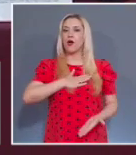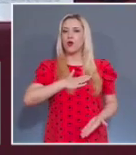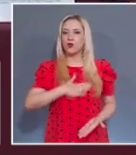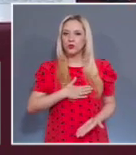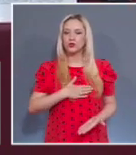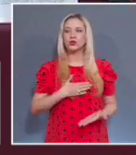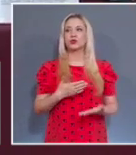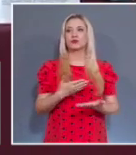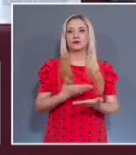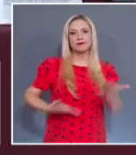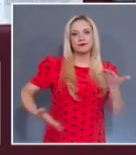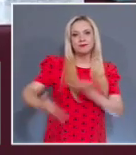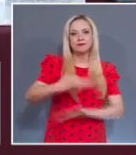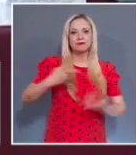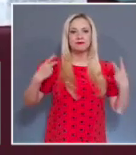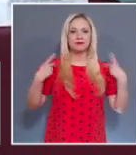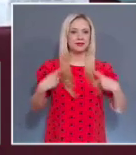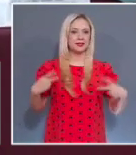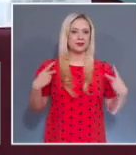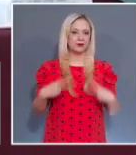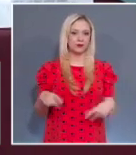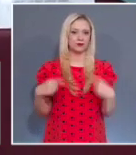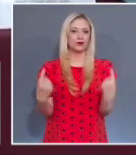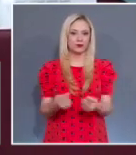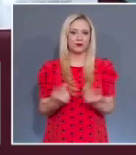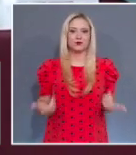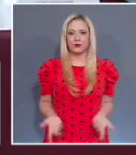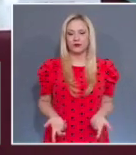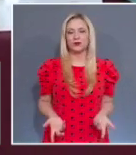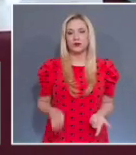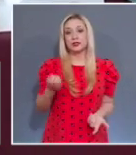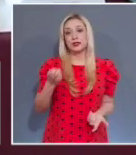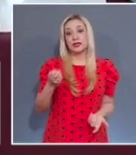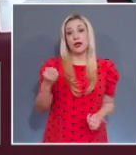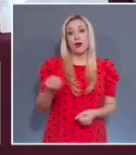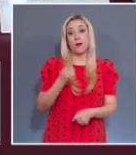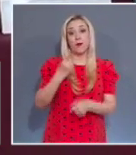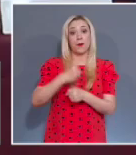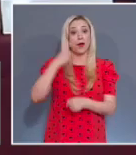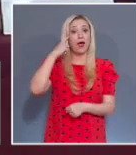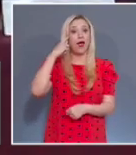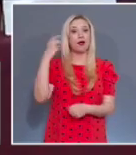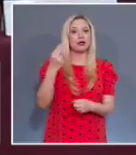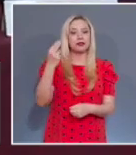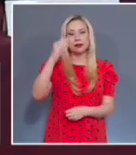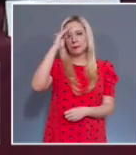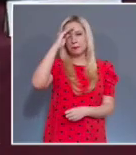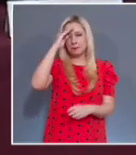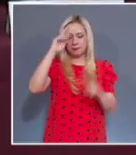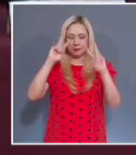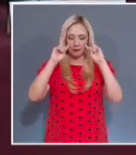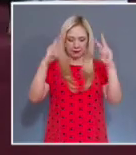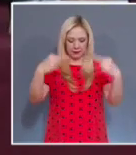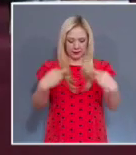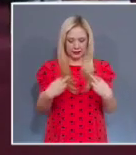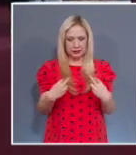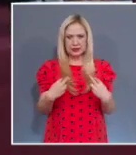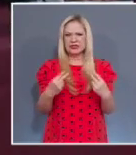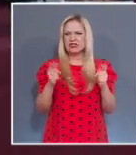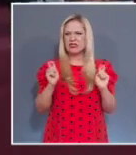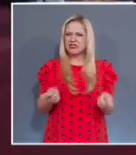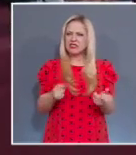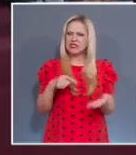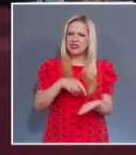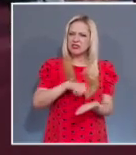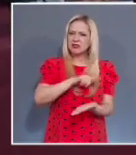sostenibles. Este encuentro es una excelente oportunidad para reflexionar sobre temas de suma importancia en el ámbito del